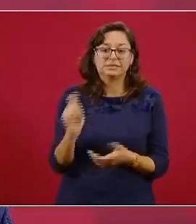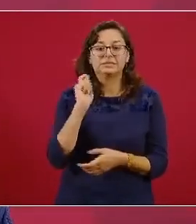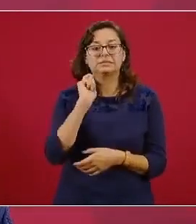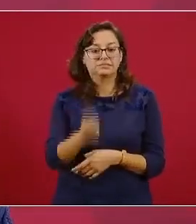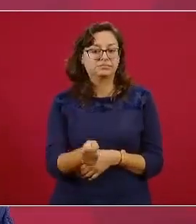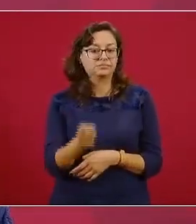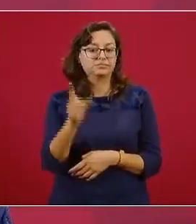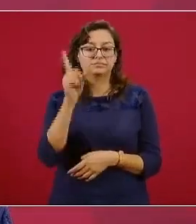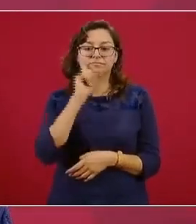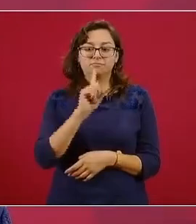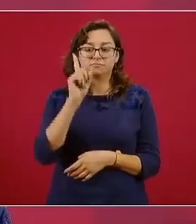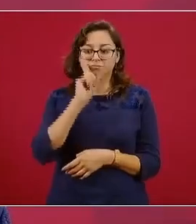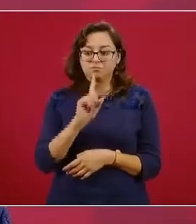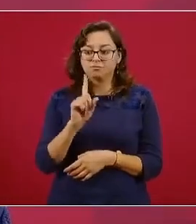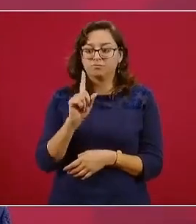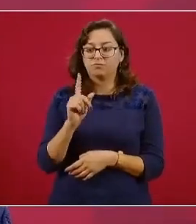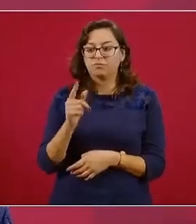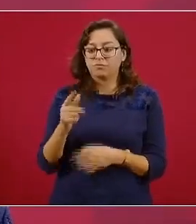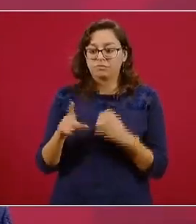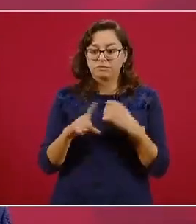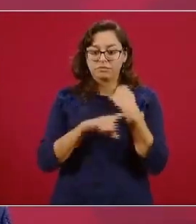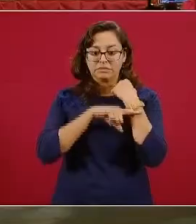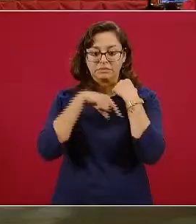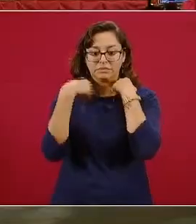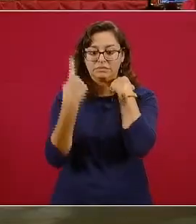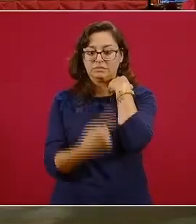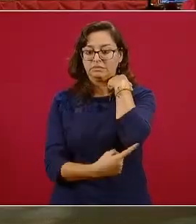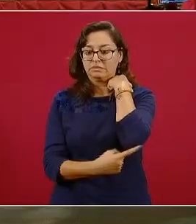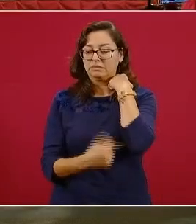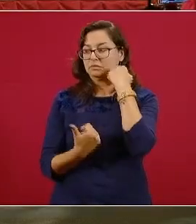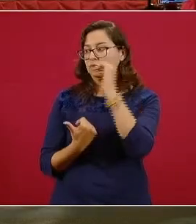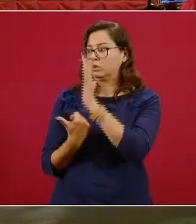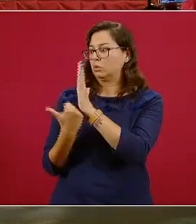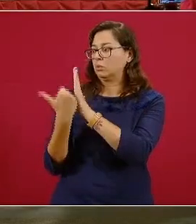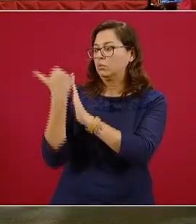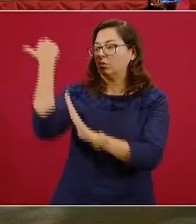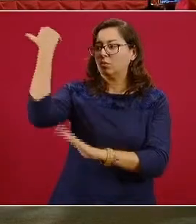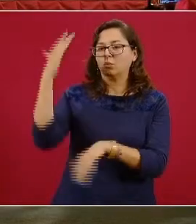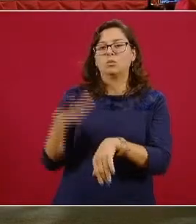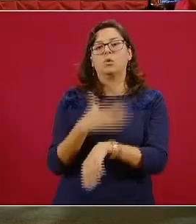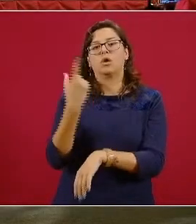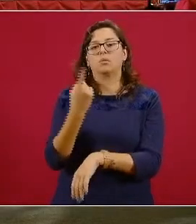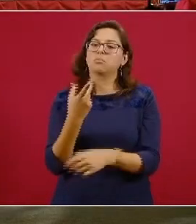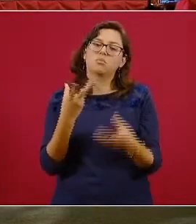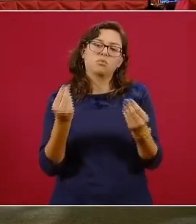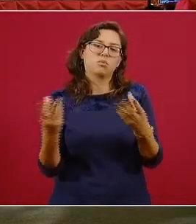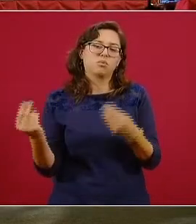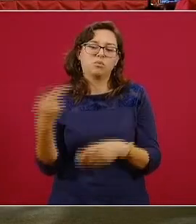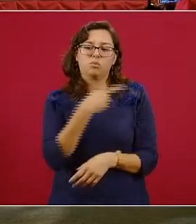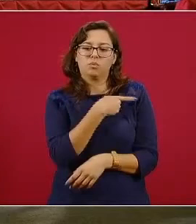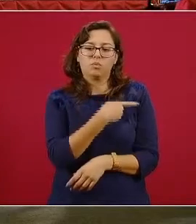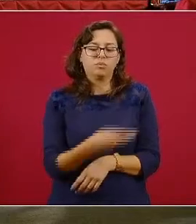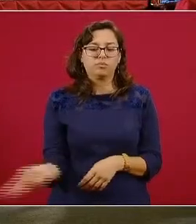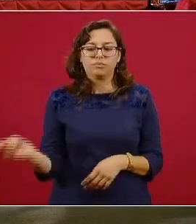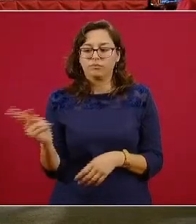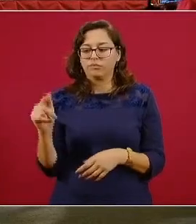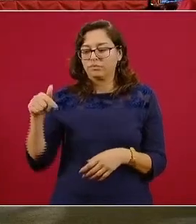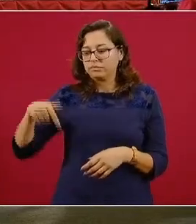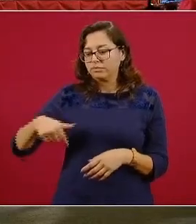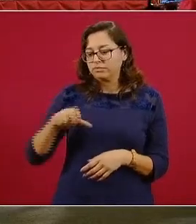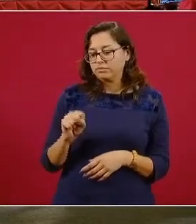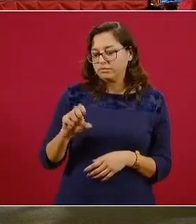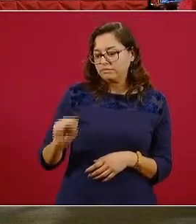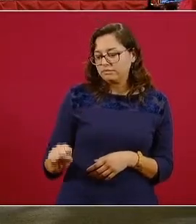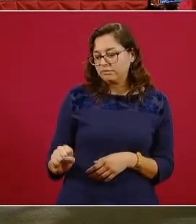de embarazo es un índice de pobreza de un país. O sea, si nosotros tenemos 68 por cada 1,000, pues Alemania